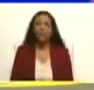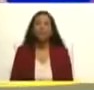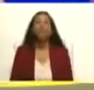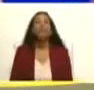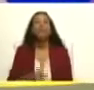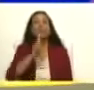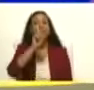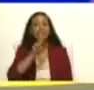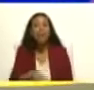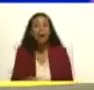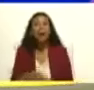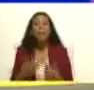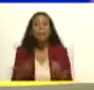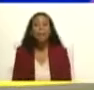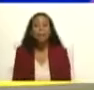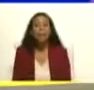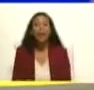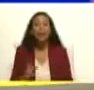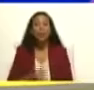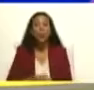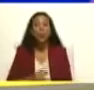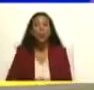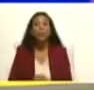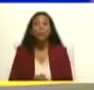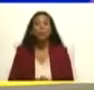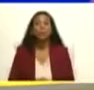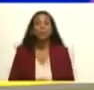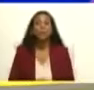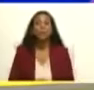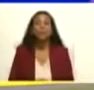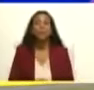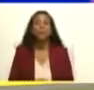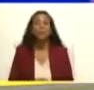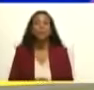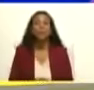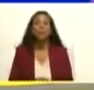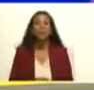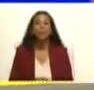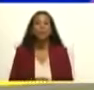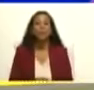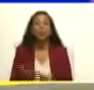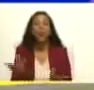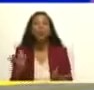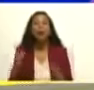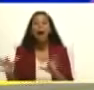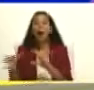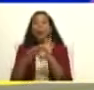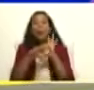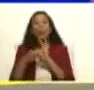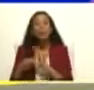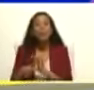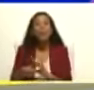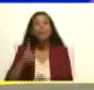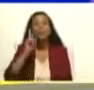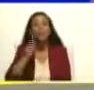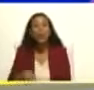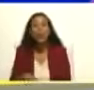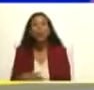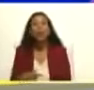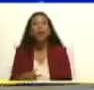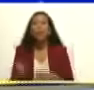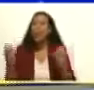Y lo hacen de manera voluntaria, que es lo más grande. Esto nos ha unido y de aquí... Todos